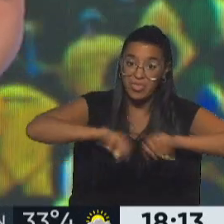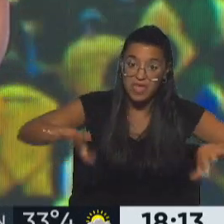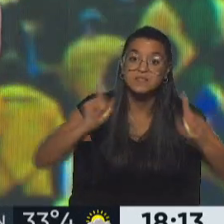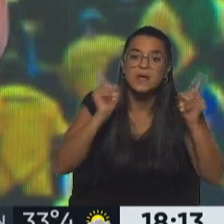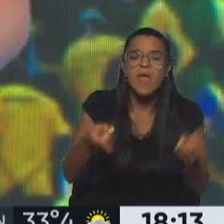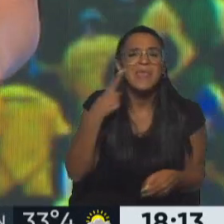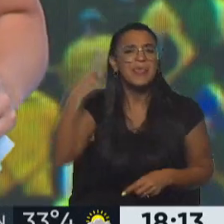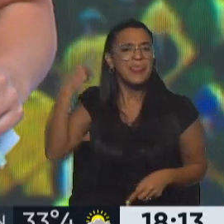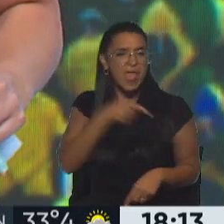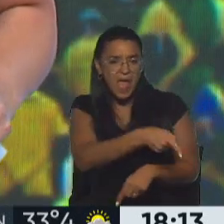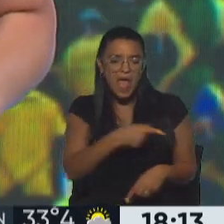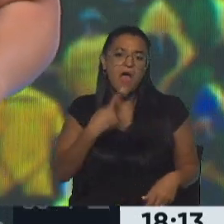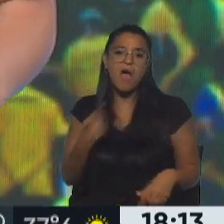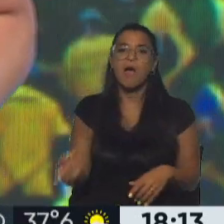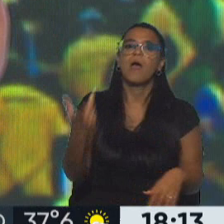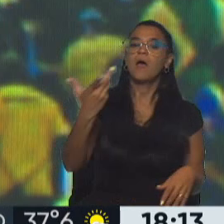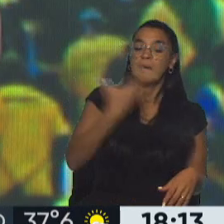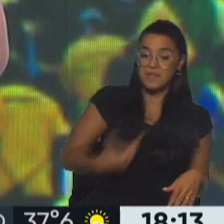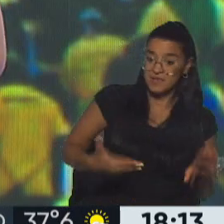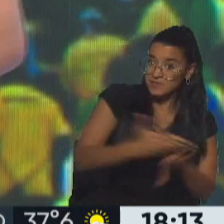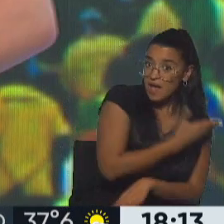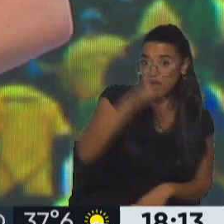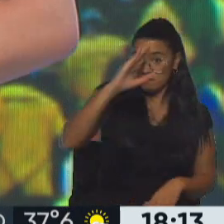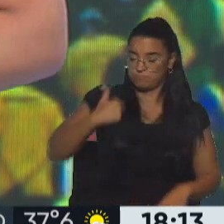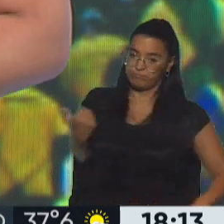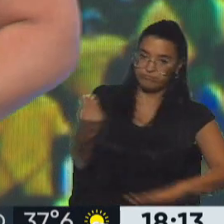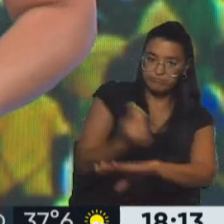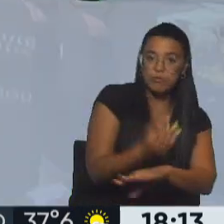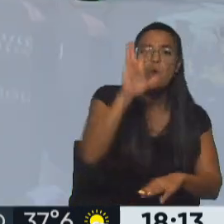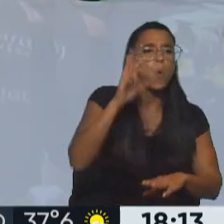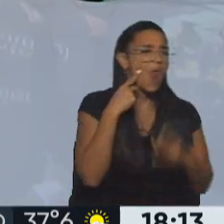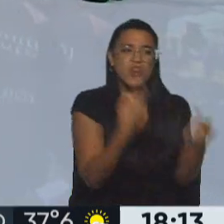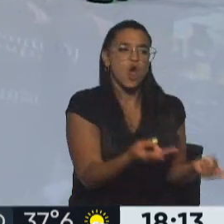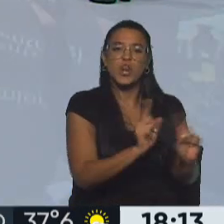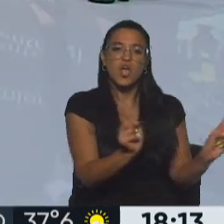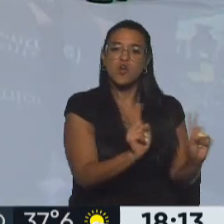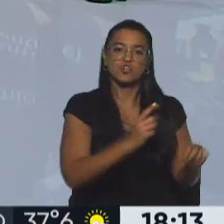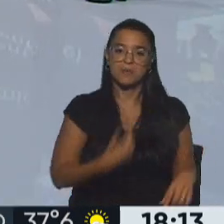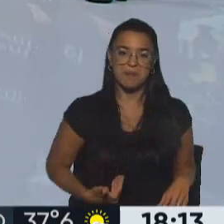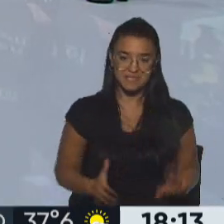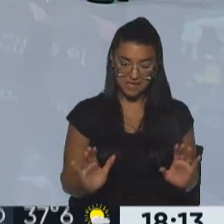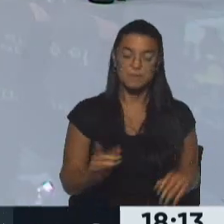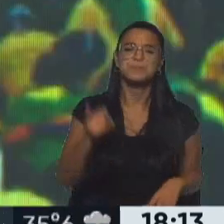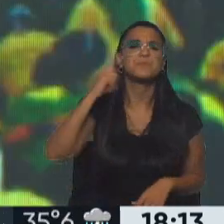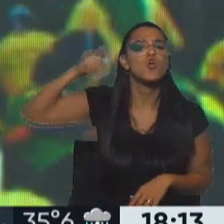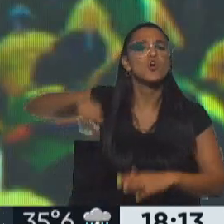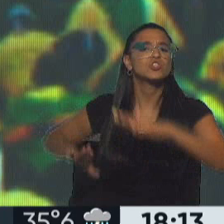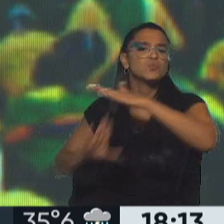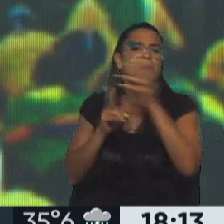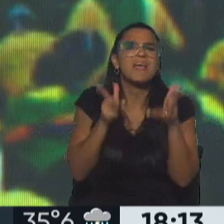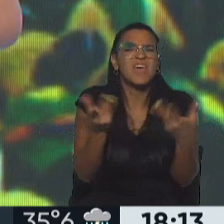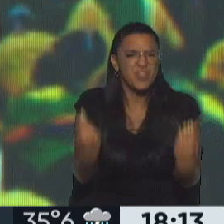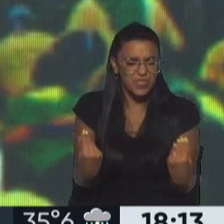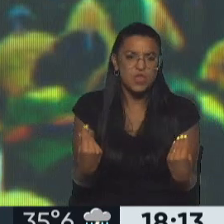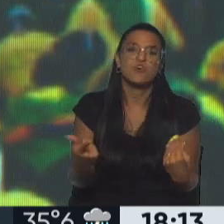con esta idea de un golpe de estado y de no reconocer a Lula que sostienen desde la Corte Suprema y mencionábamos